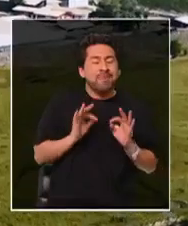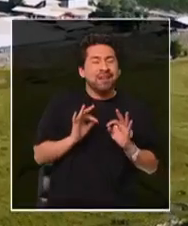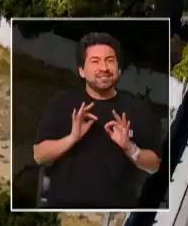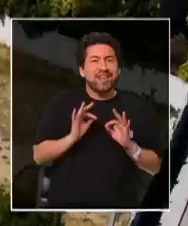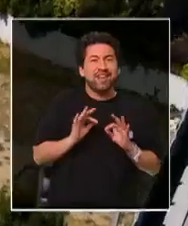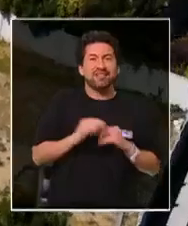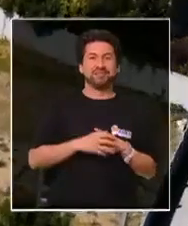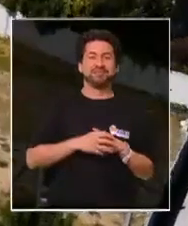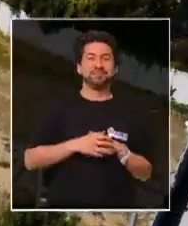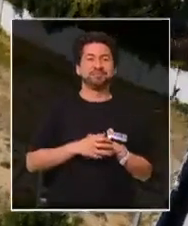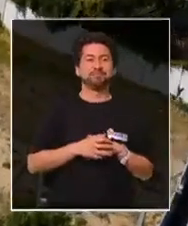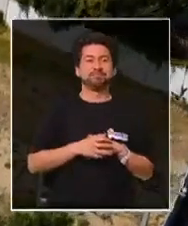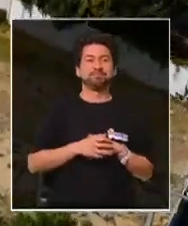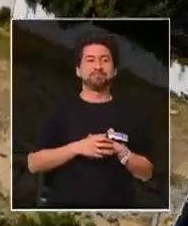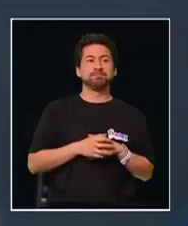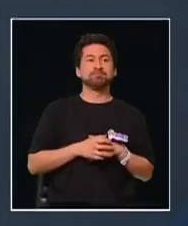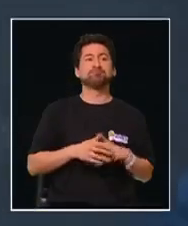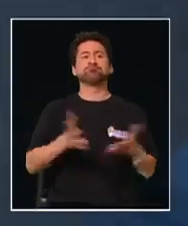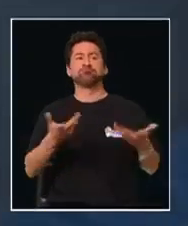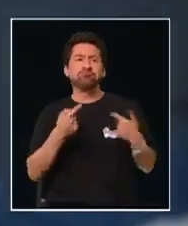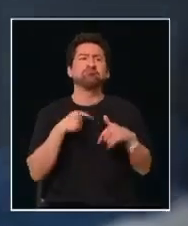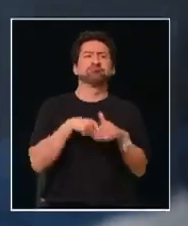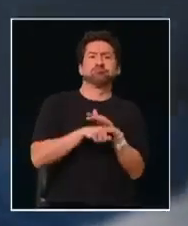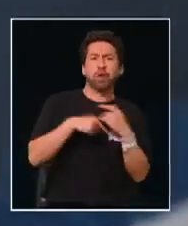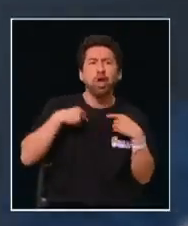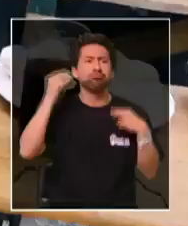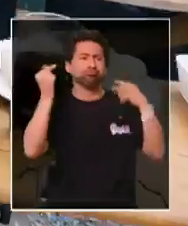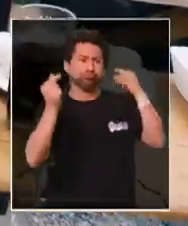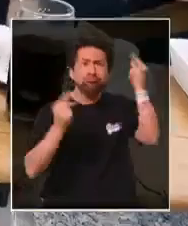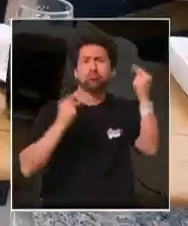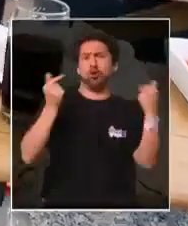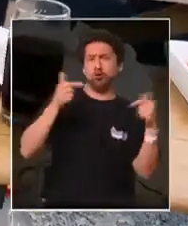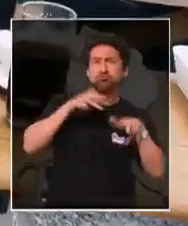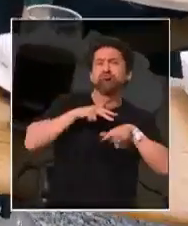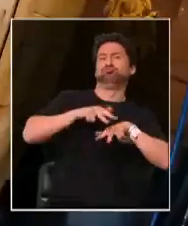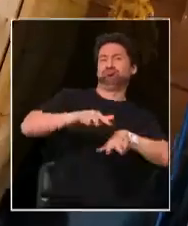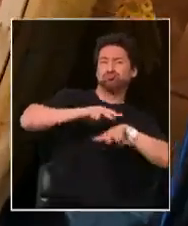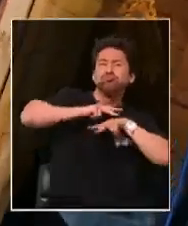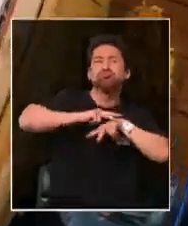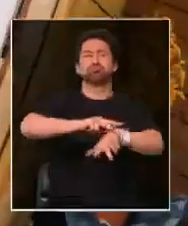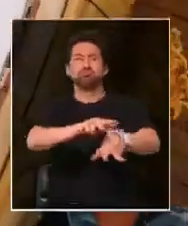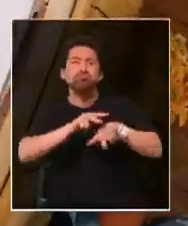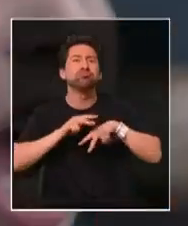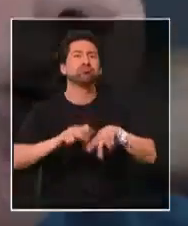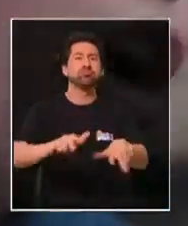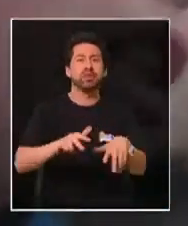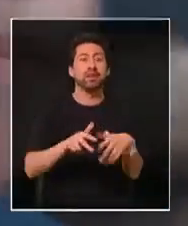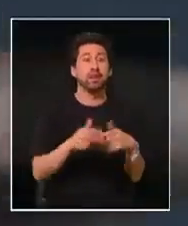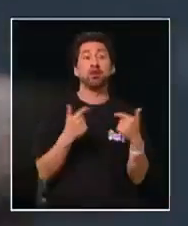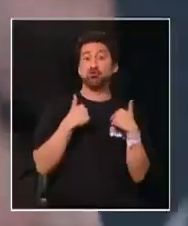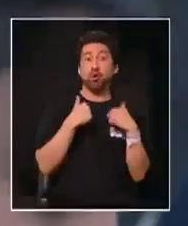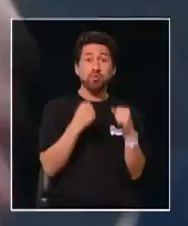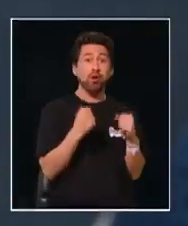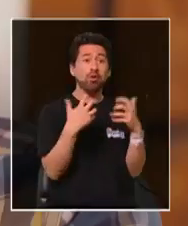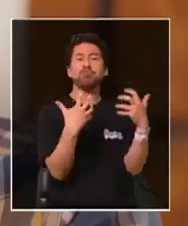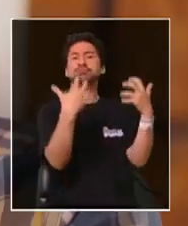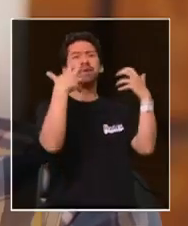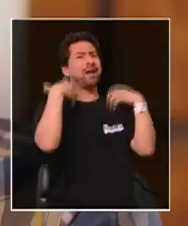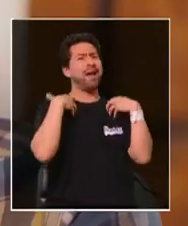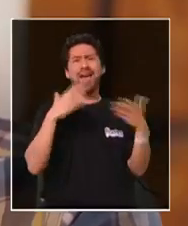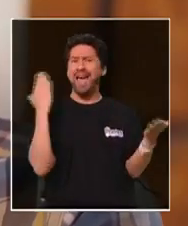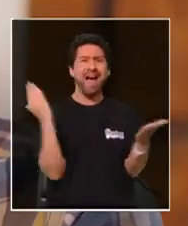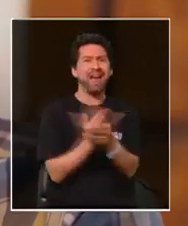colegio ent con sentimiento lo que improviso yo rapeo el piso y voy a encargarme hasta d no